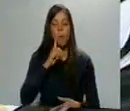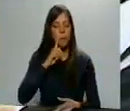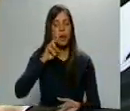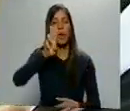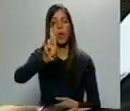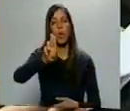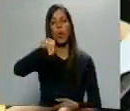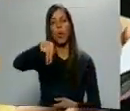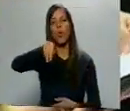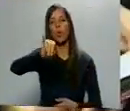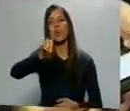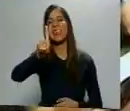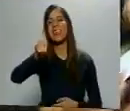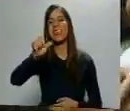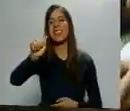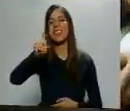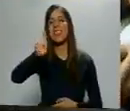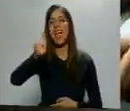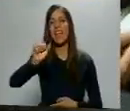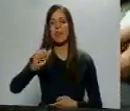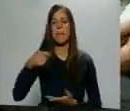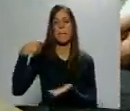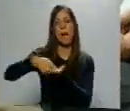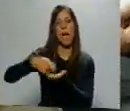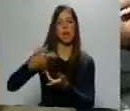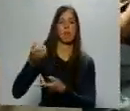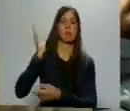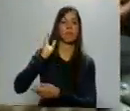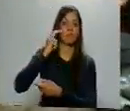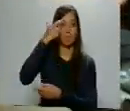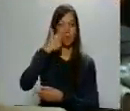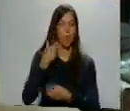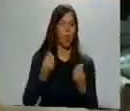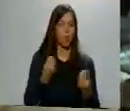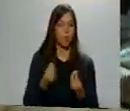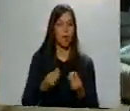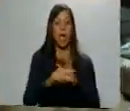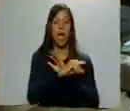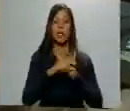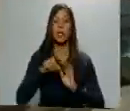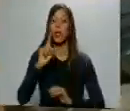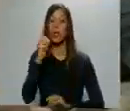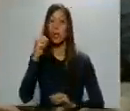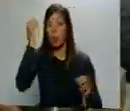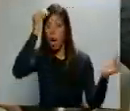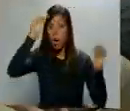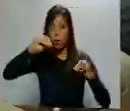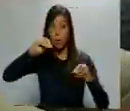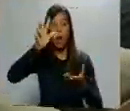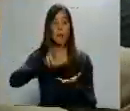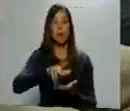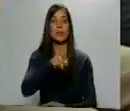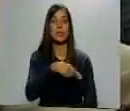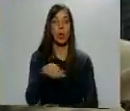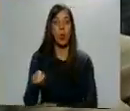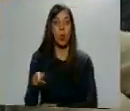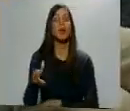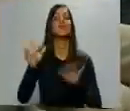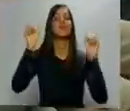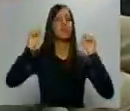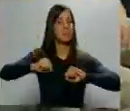tributaria sancionatoria. En consideración, artículo 1 sobre el objeto de la ley.